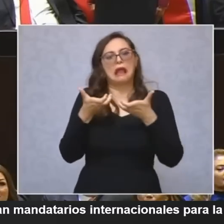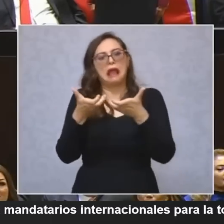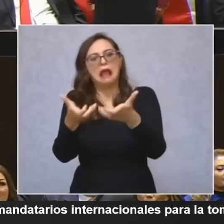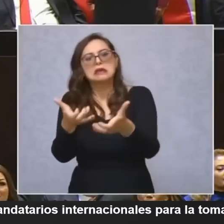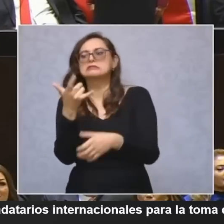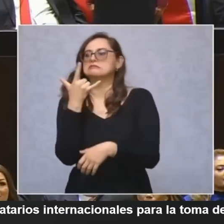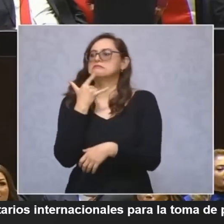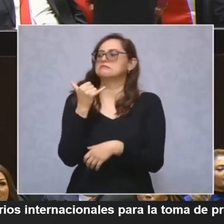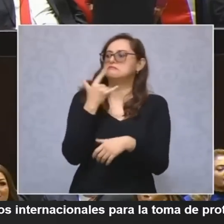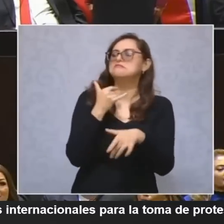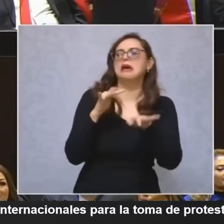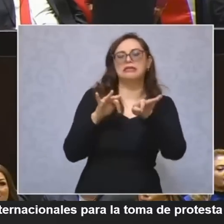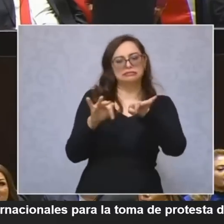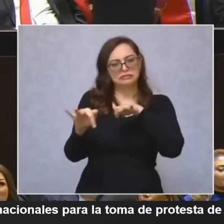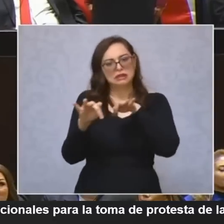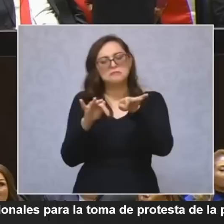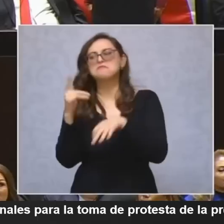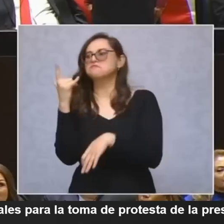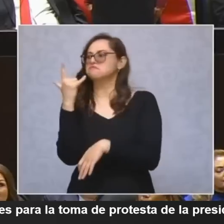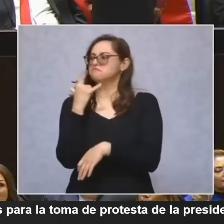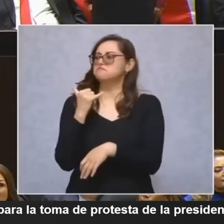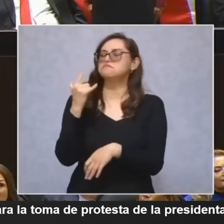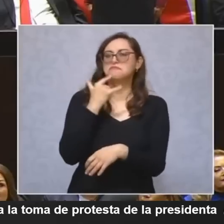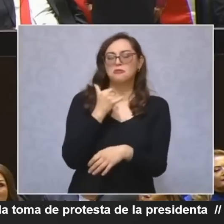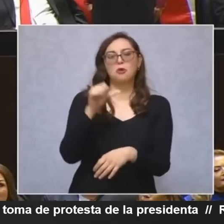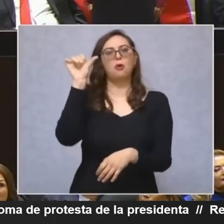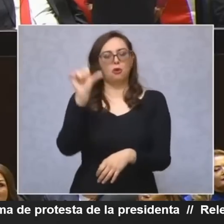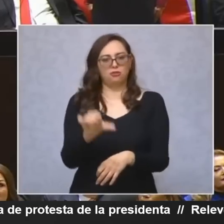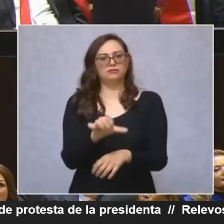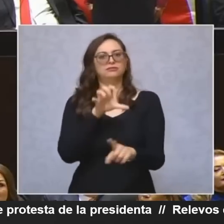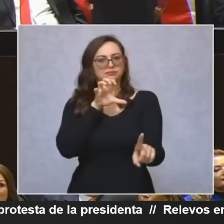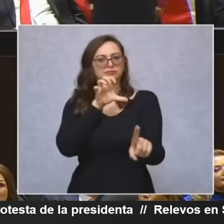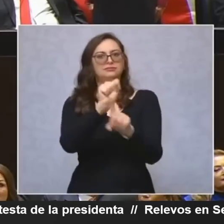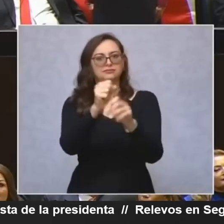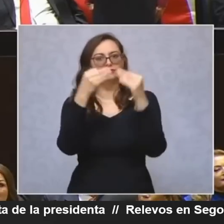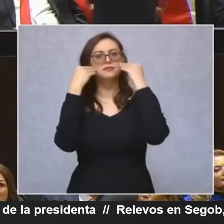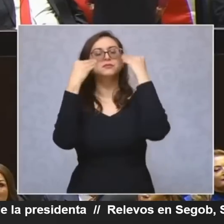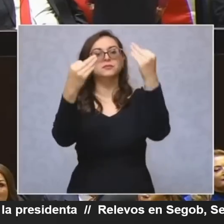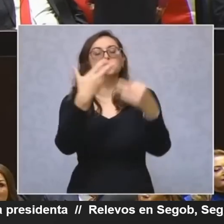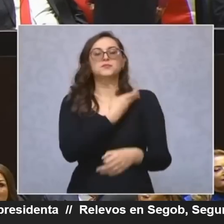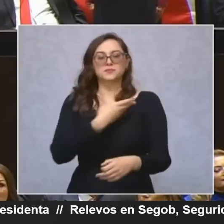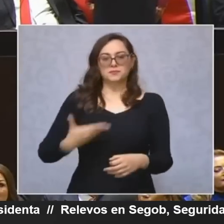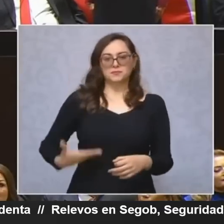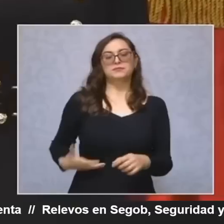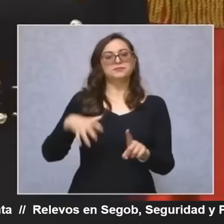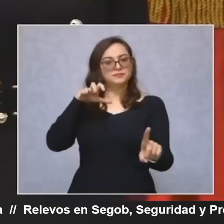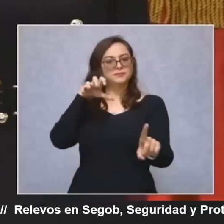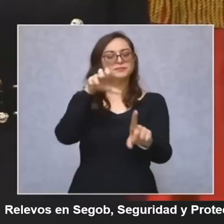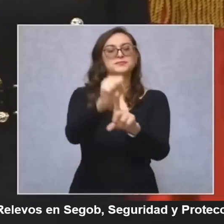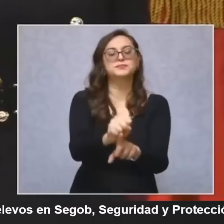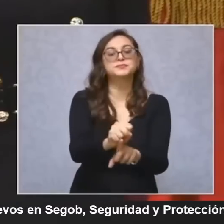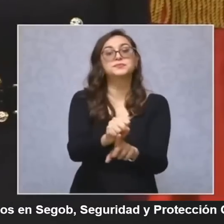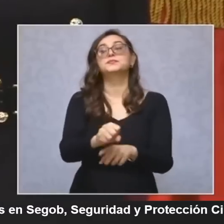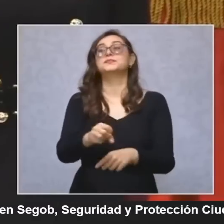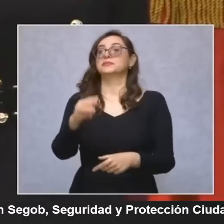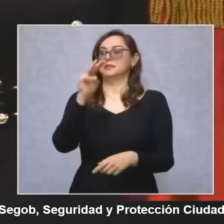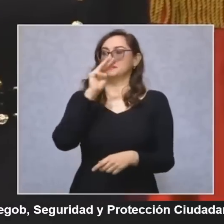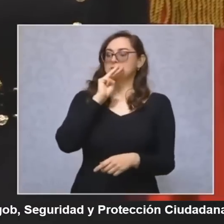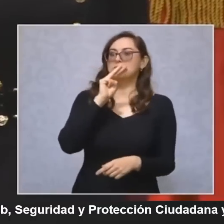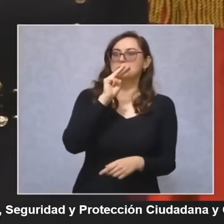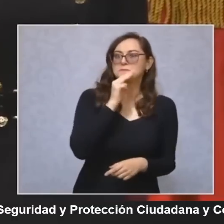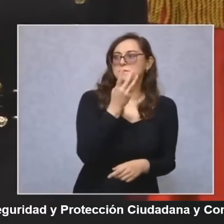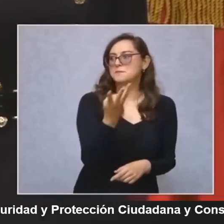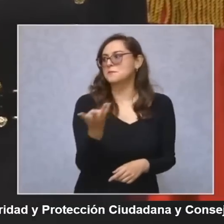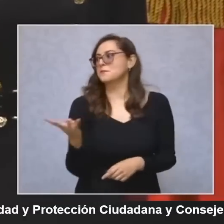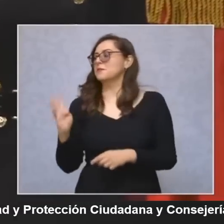sus lugares de trabajo lucharon por ver este momento. Llegan nuestras madres, que nos dieron la vida